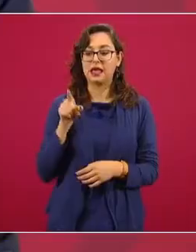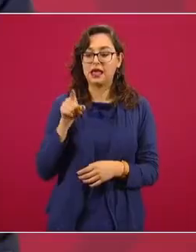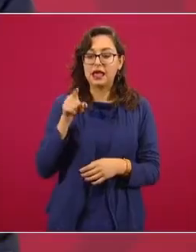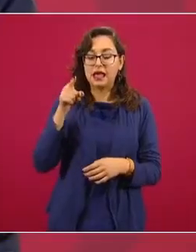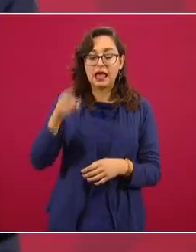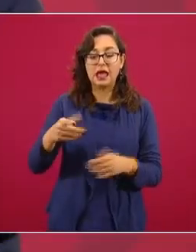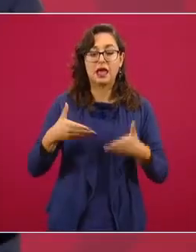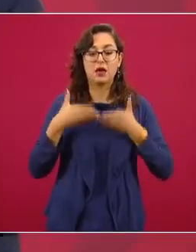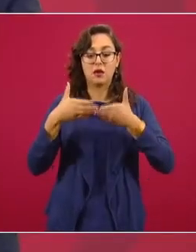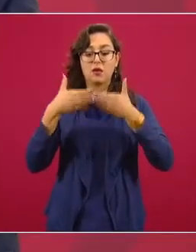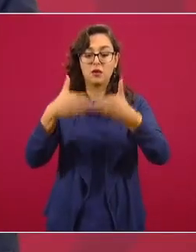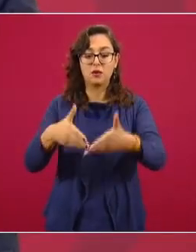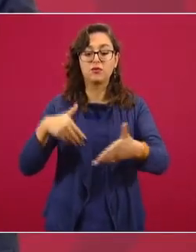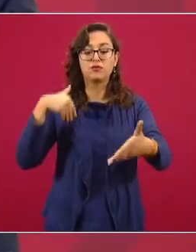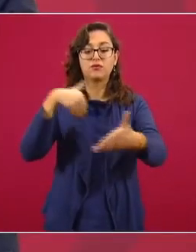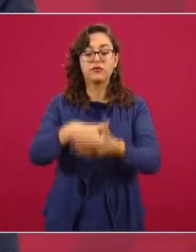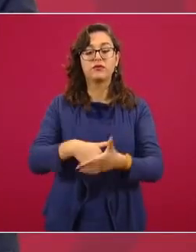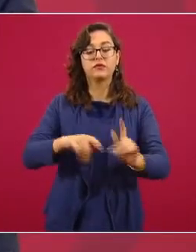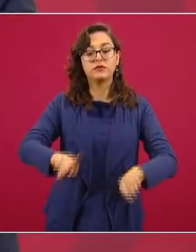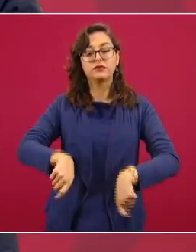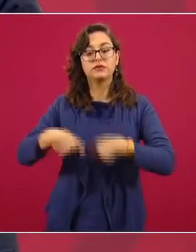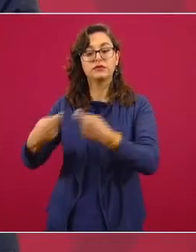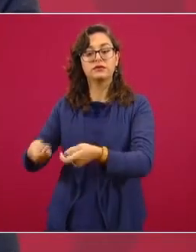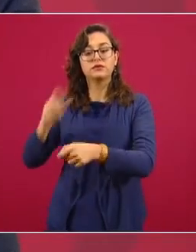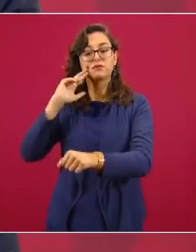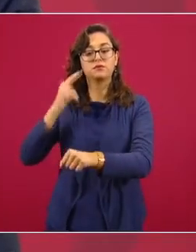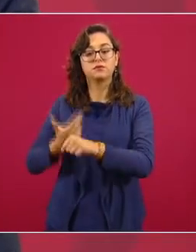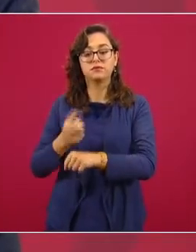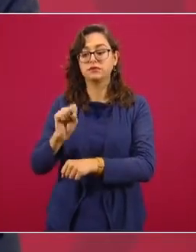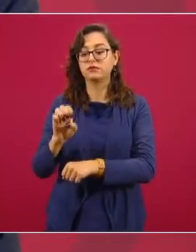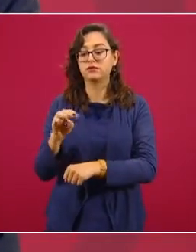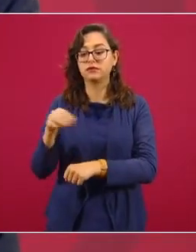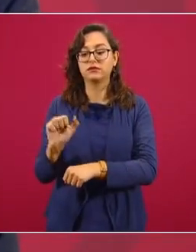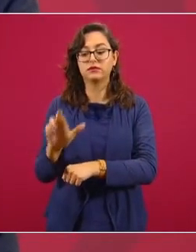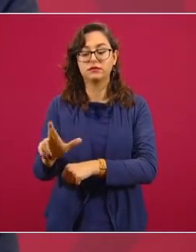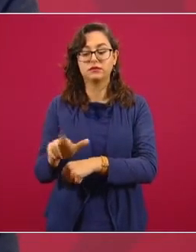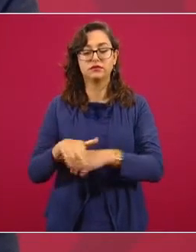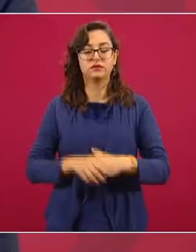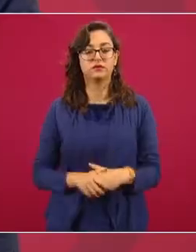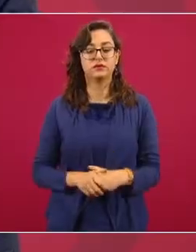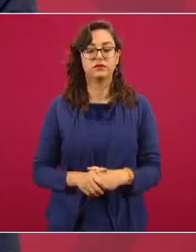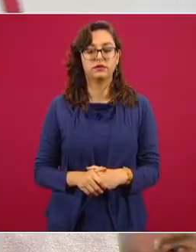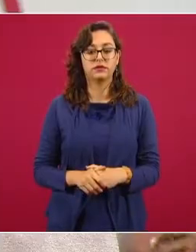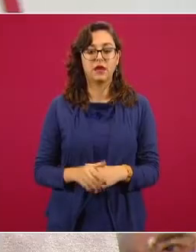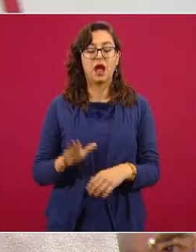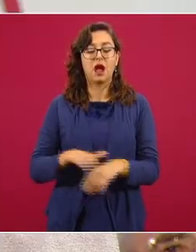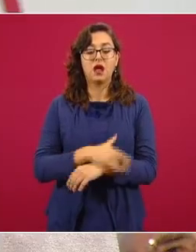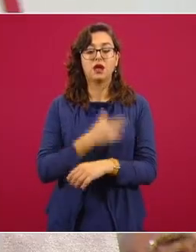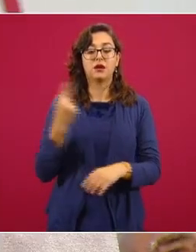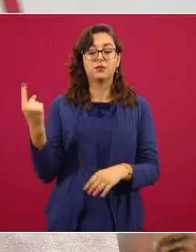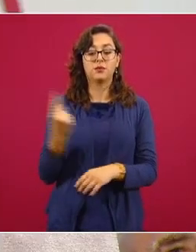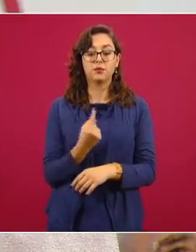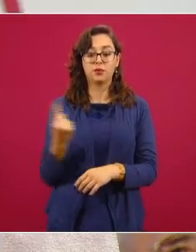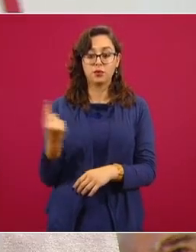de puertos esté a cargo de la Secretaría de Marina, porque